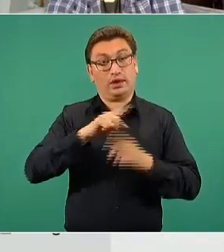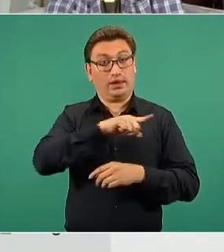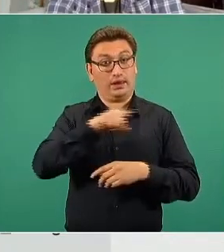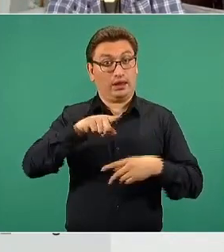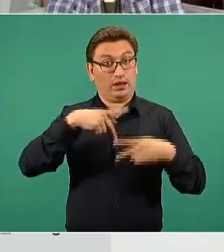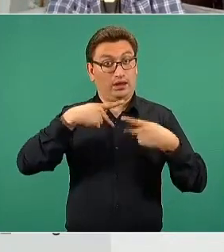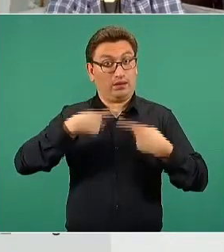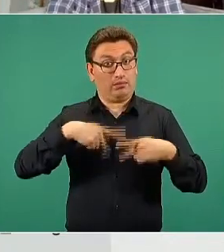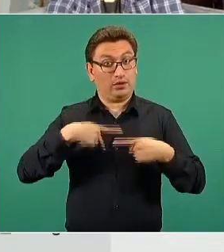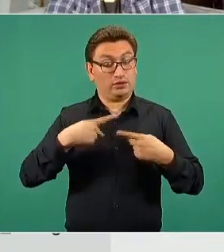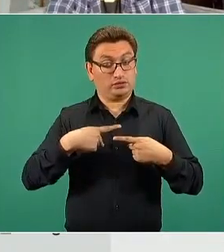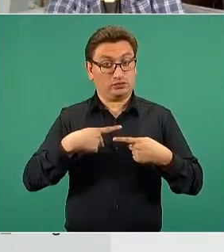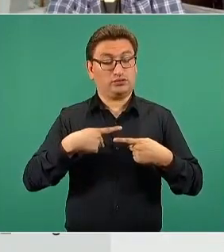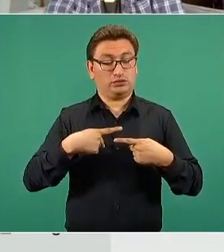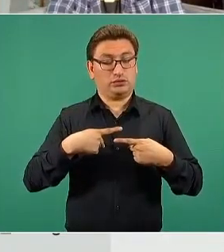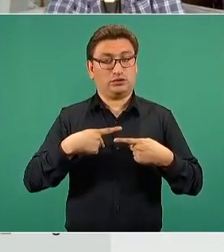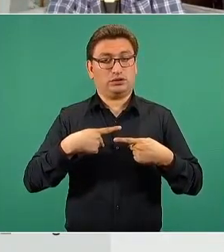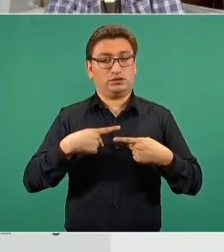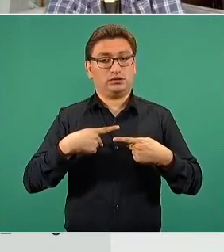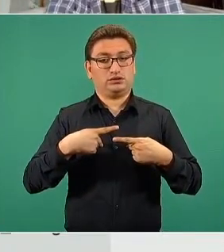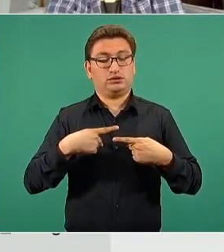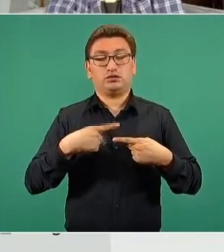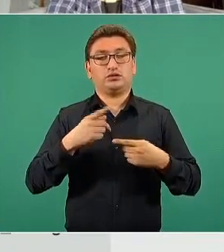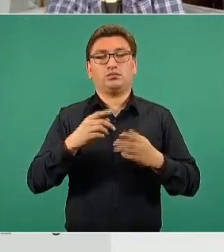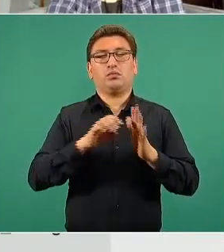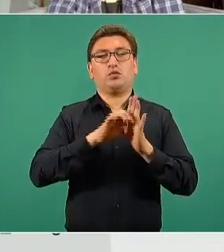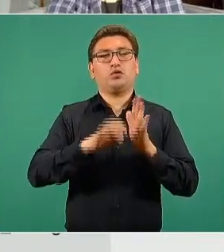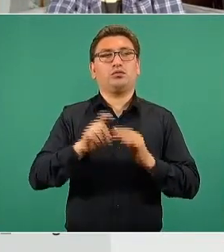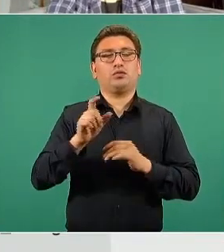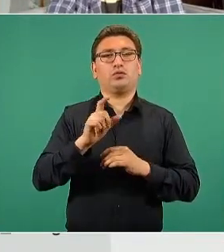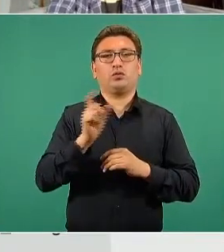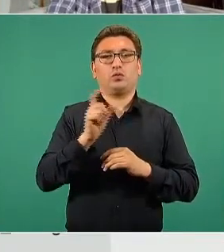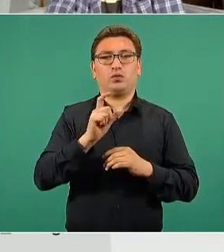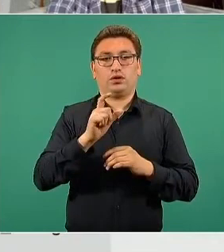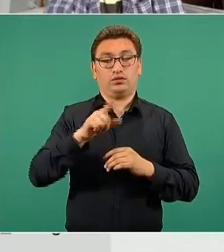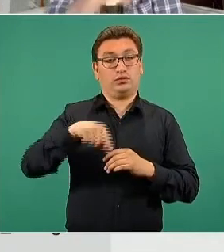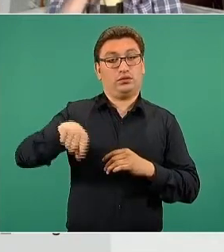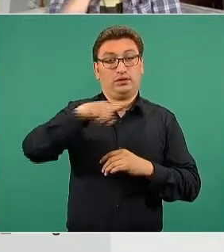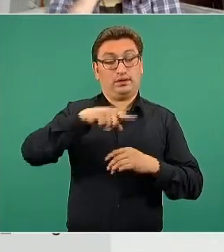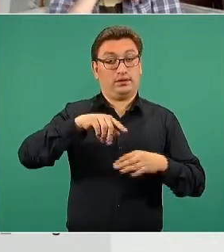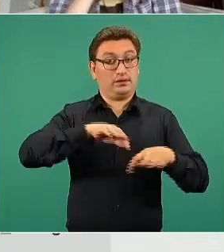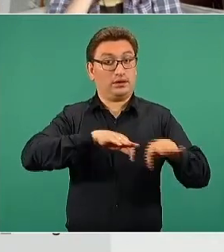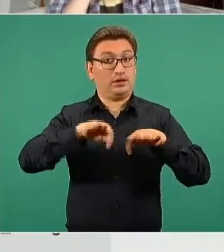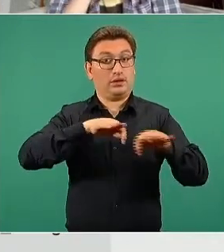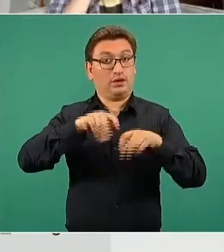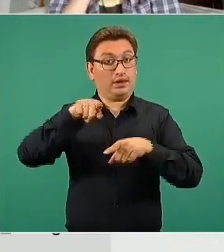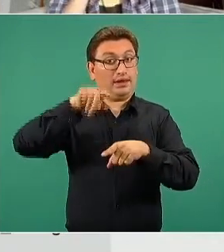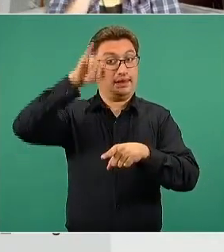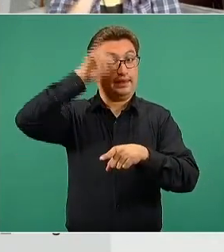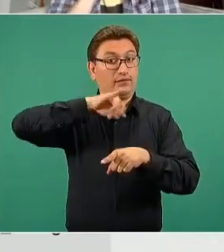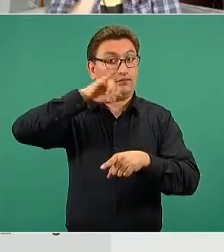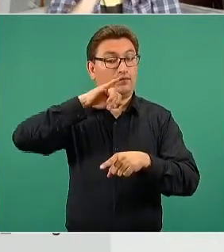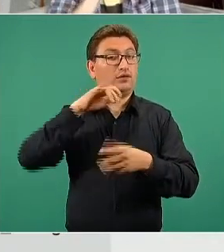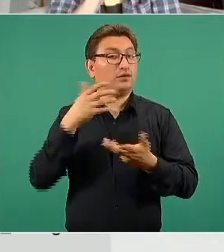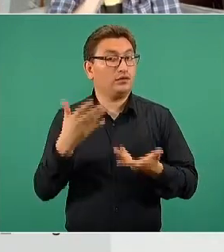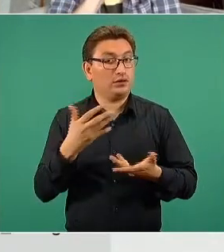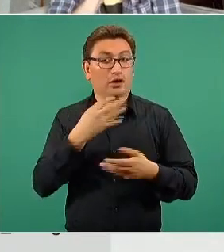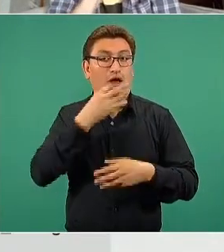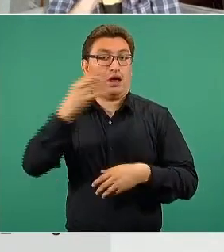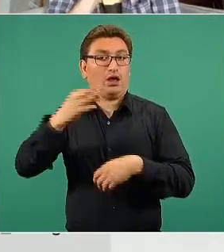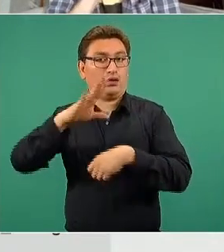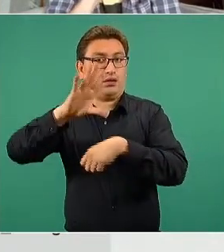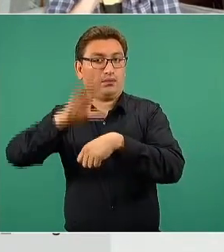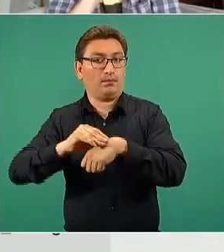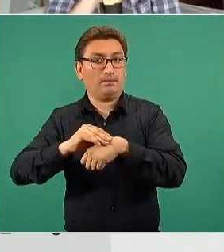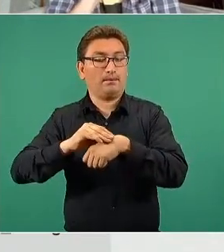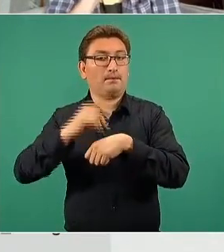tienen, en el caso de los patrones, se contempla el permiso para ausentarse para